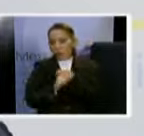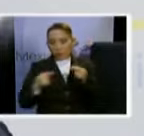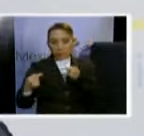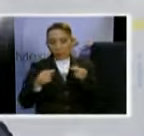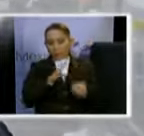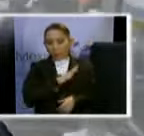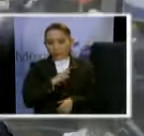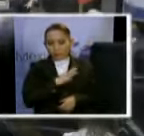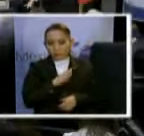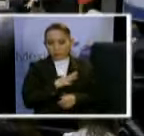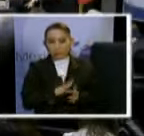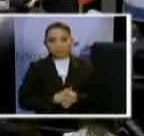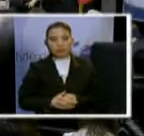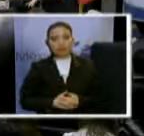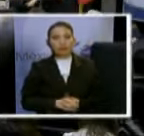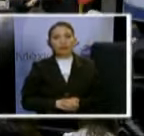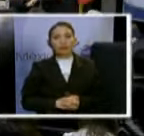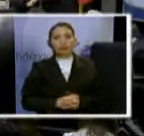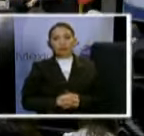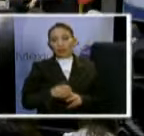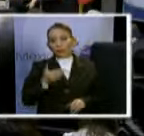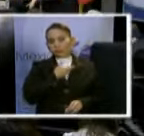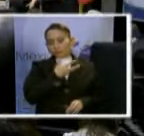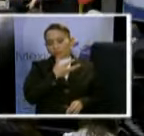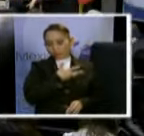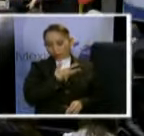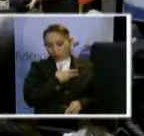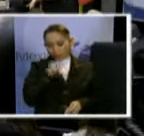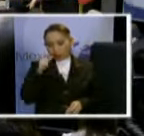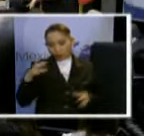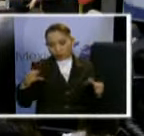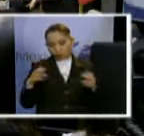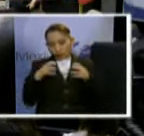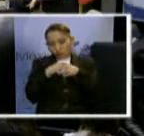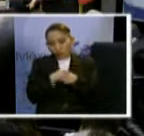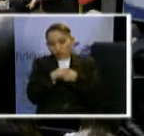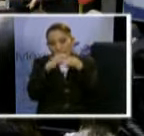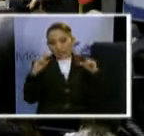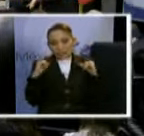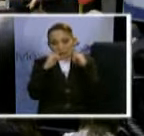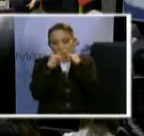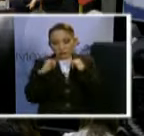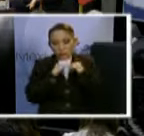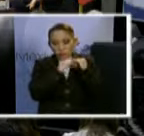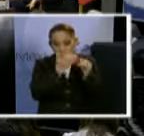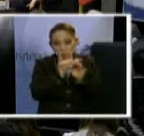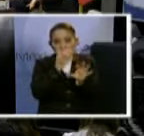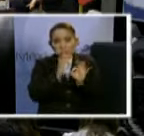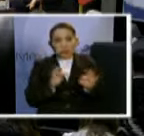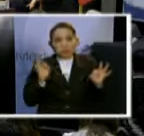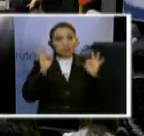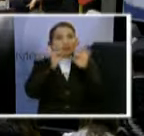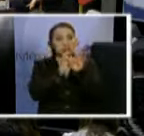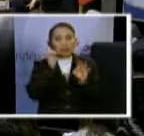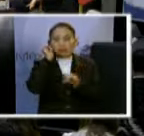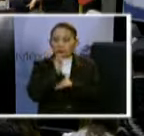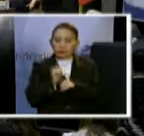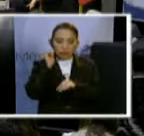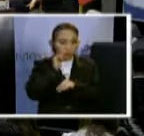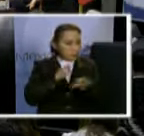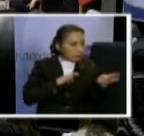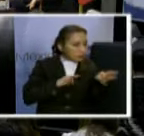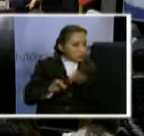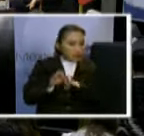se presentan. Tenemos un andamiaje institucional, creo que muy importante, siempre